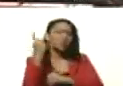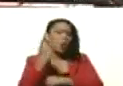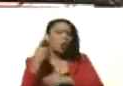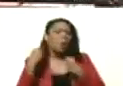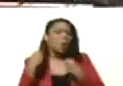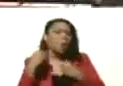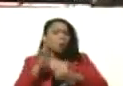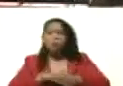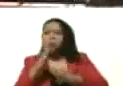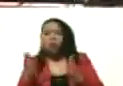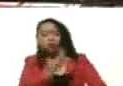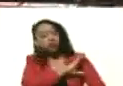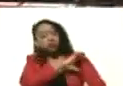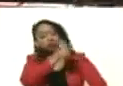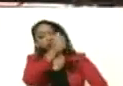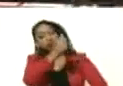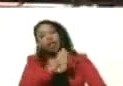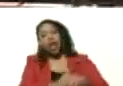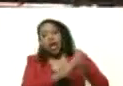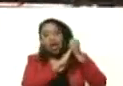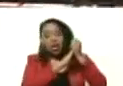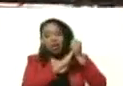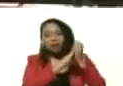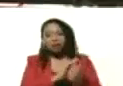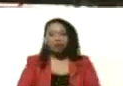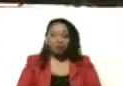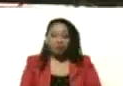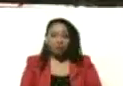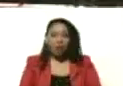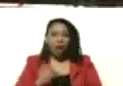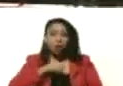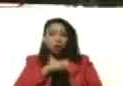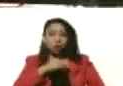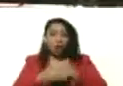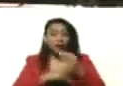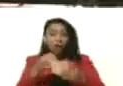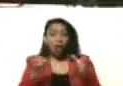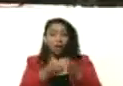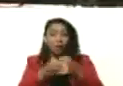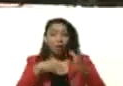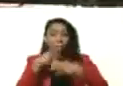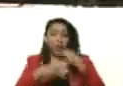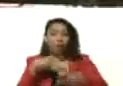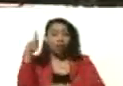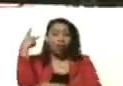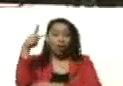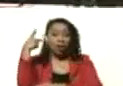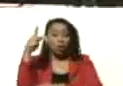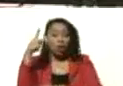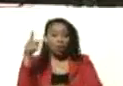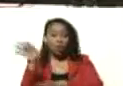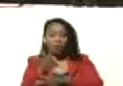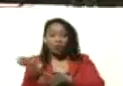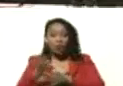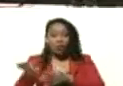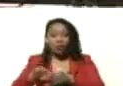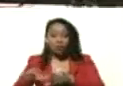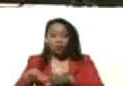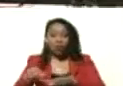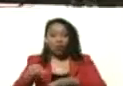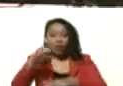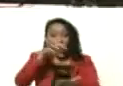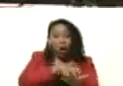jerarquía, solo por la jerarquía, que vamos nosotros a los equipos políticos de parroquia, de municipios y de